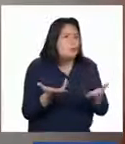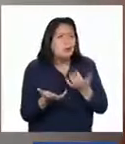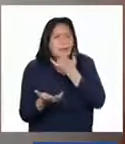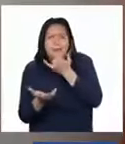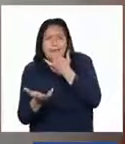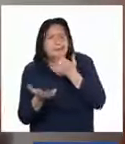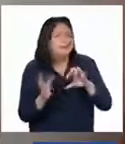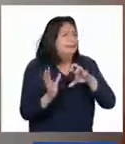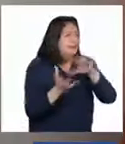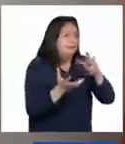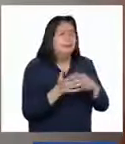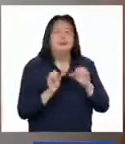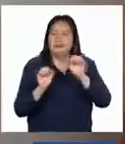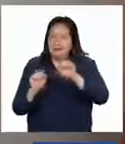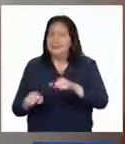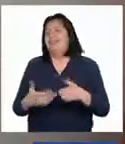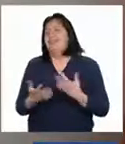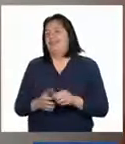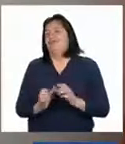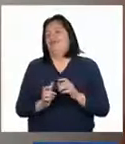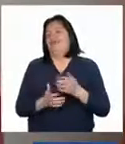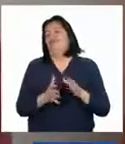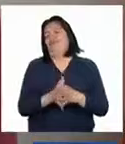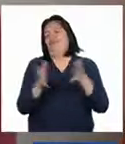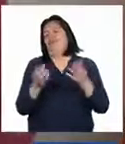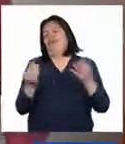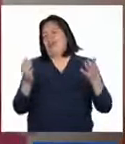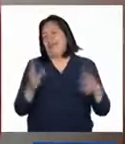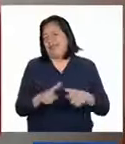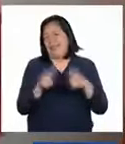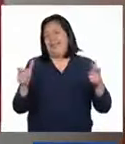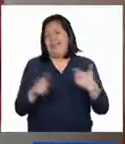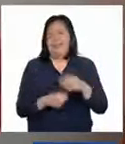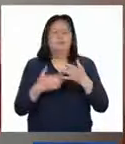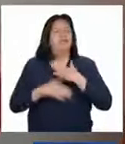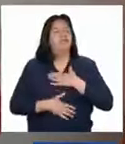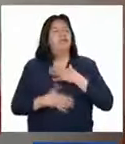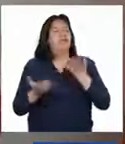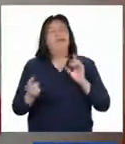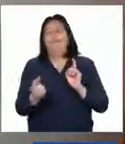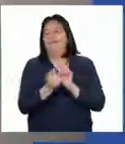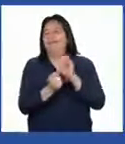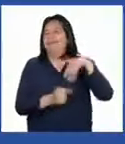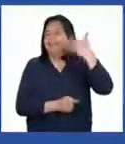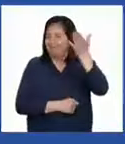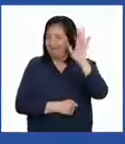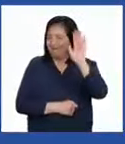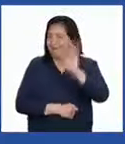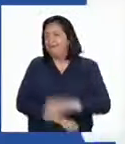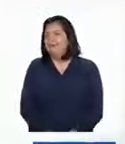que pasan los lleve a hacer grandes cosas. Ha sido un gran placer. ¡Hasta luego!